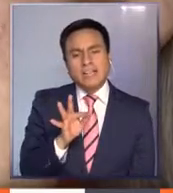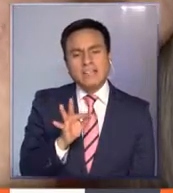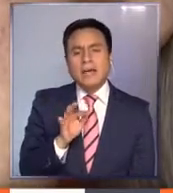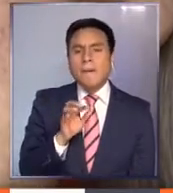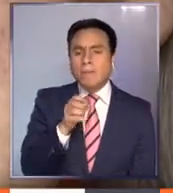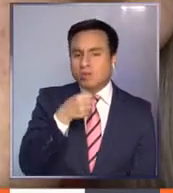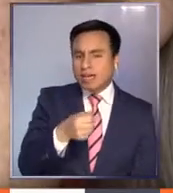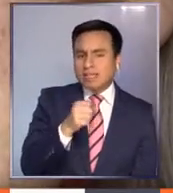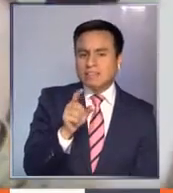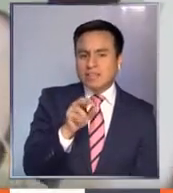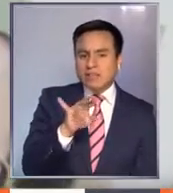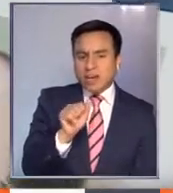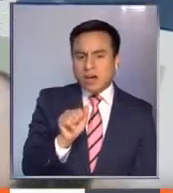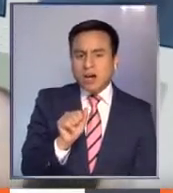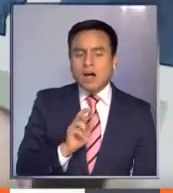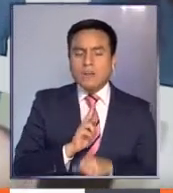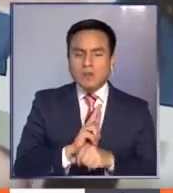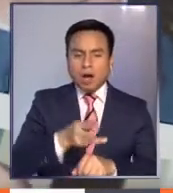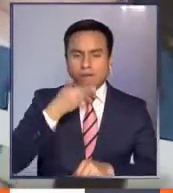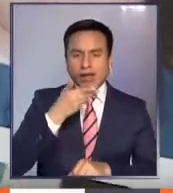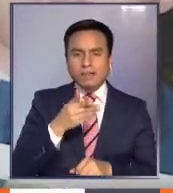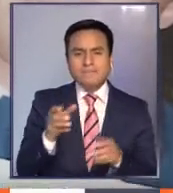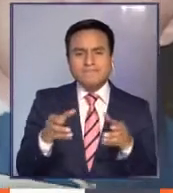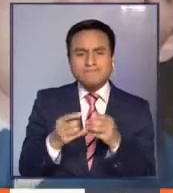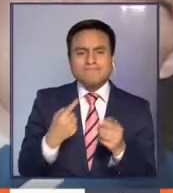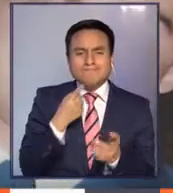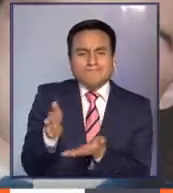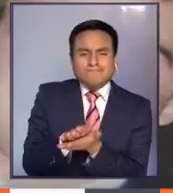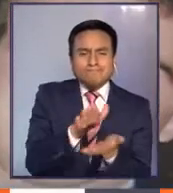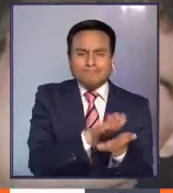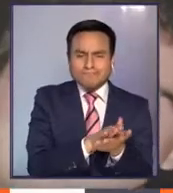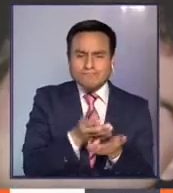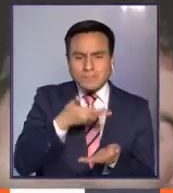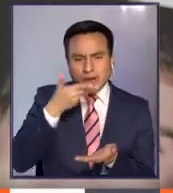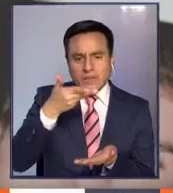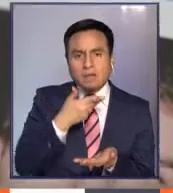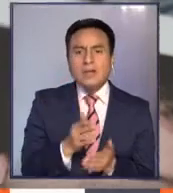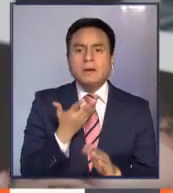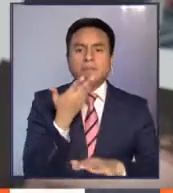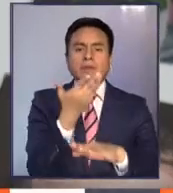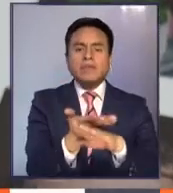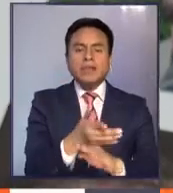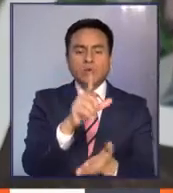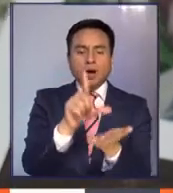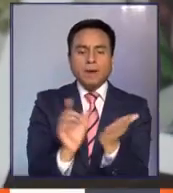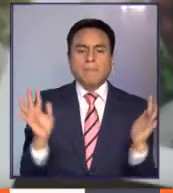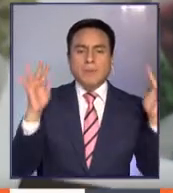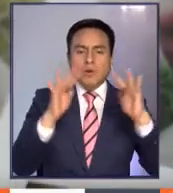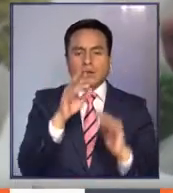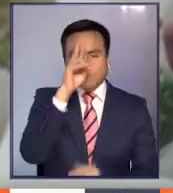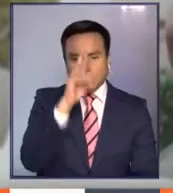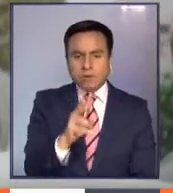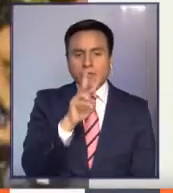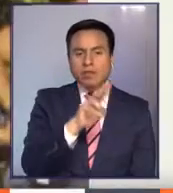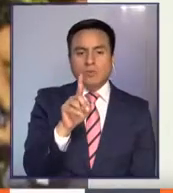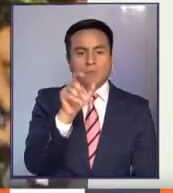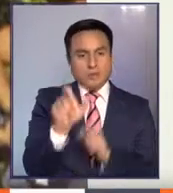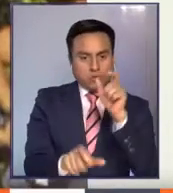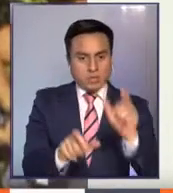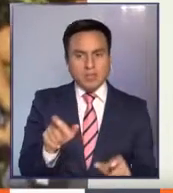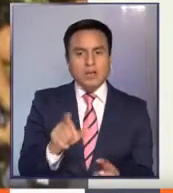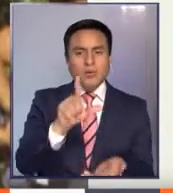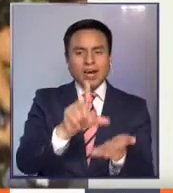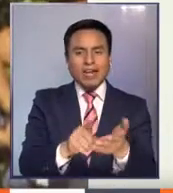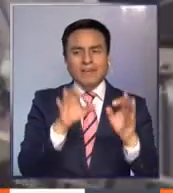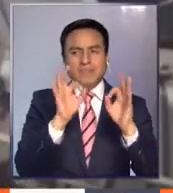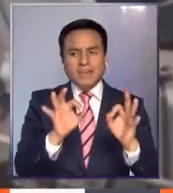Slayer, hablan en representación de familiares de las víctimas. Piden que se haga un memorial en honor a los 21, un lugar especial